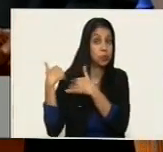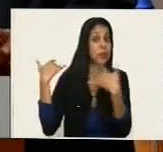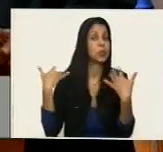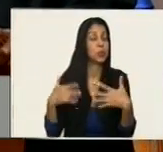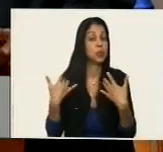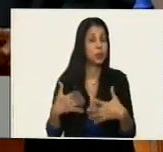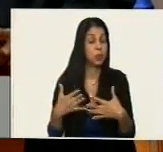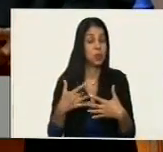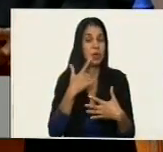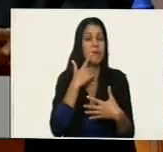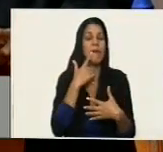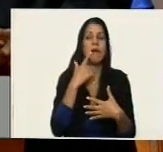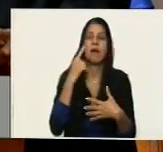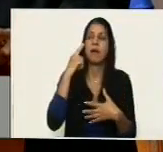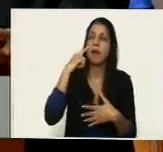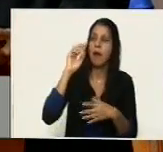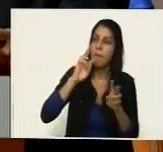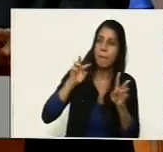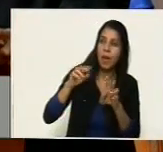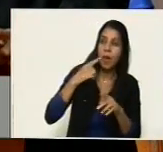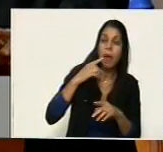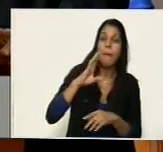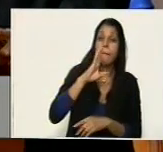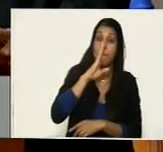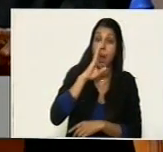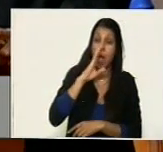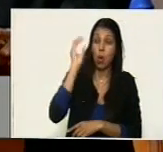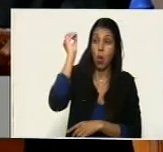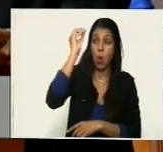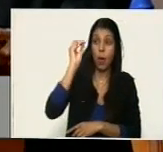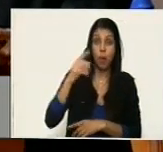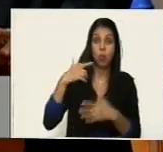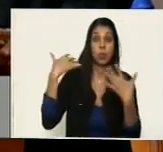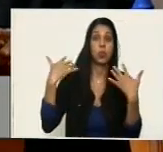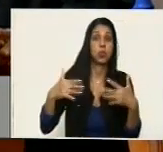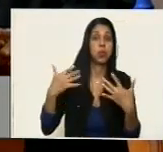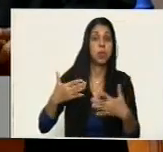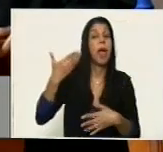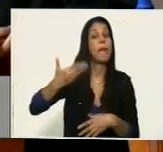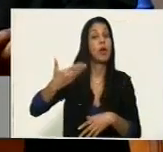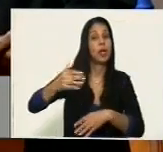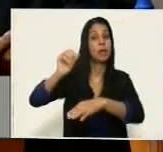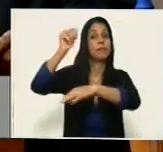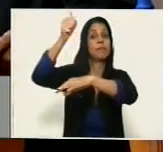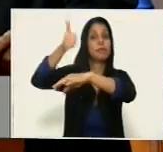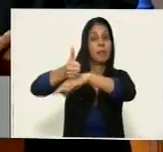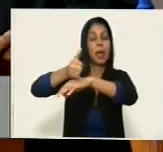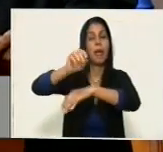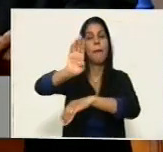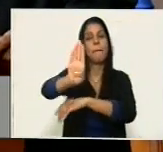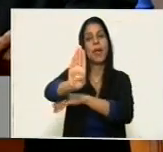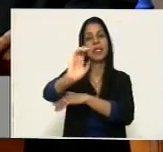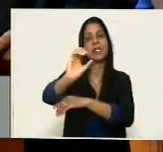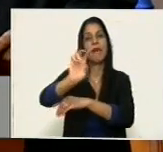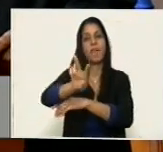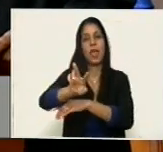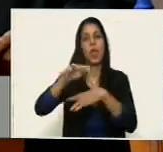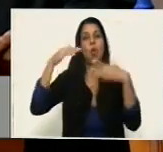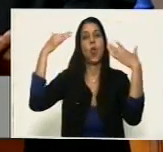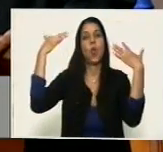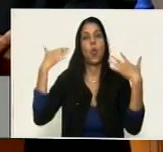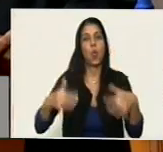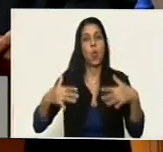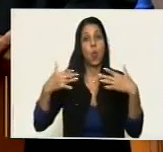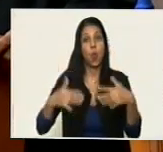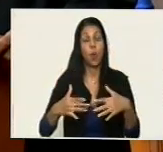de definición de política que tiene este importante ente del poder público nacional, indudablemente